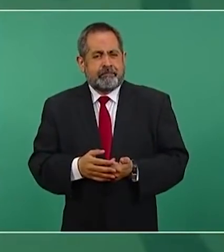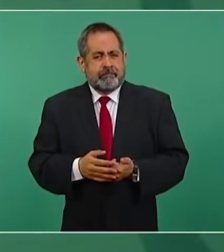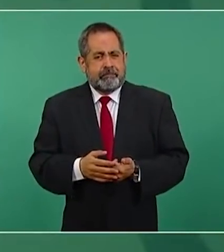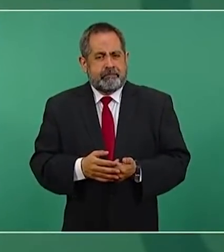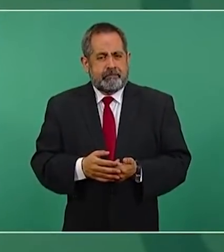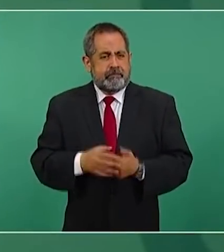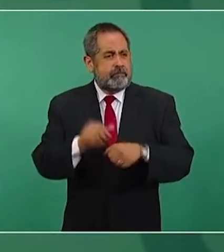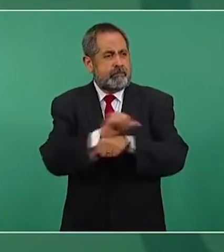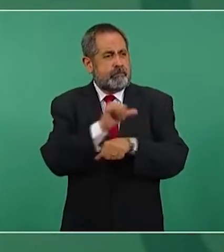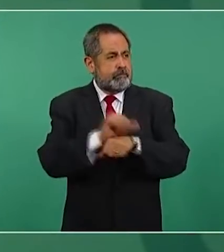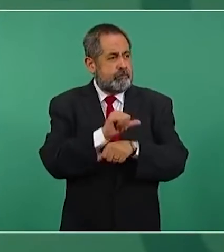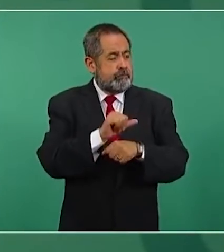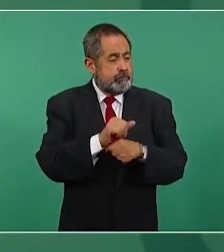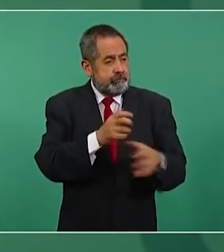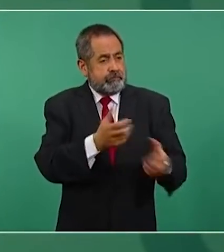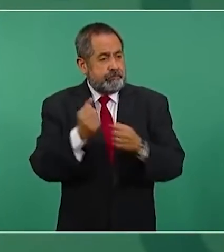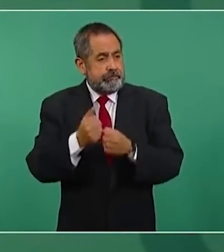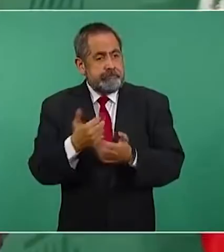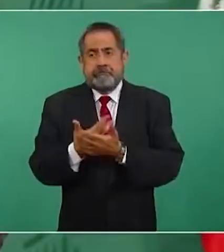un automóvil